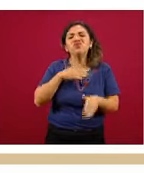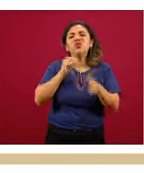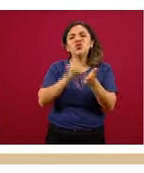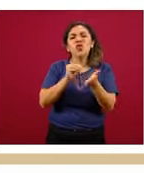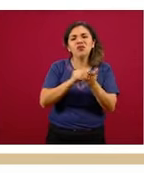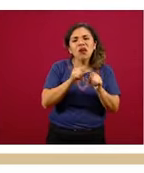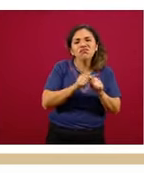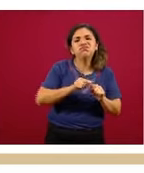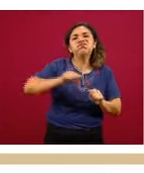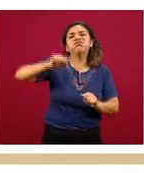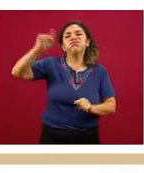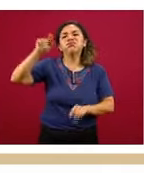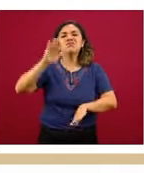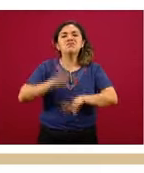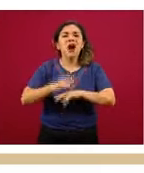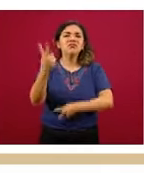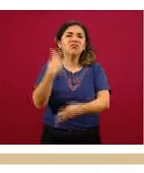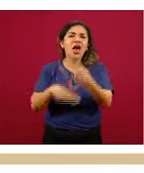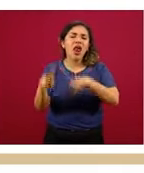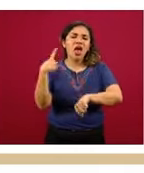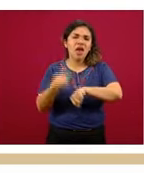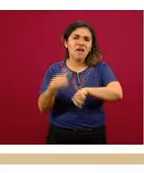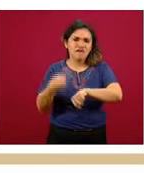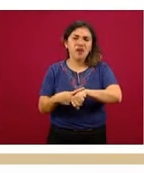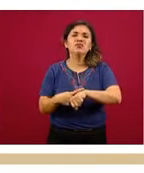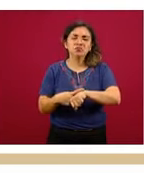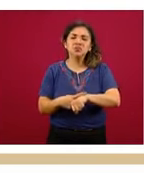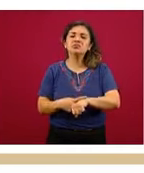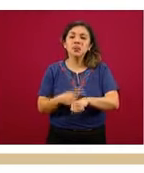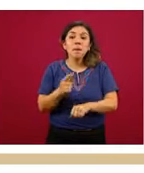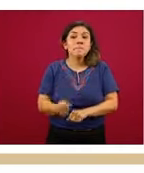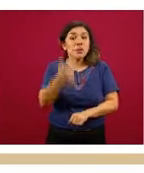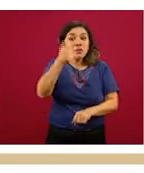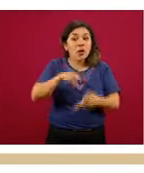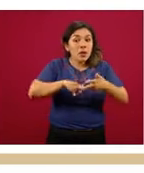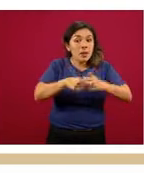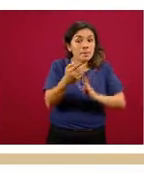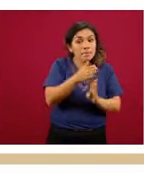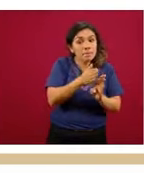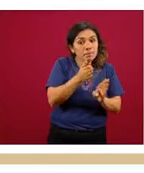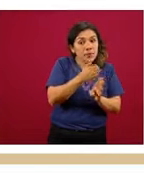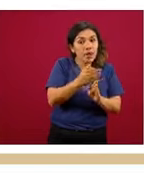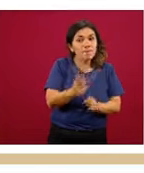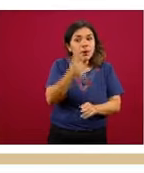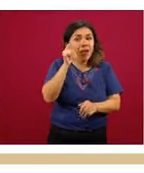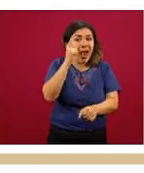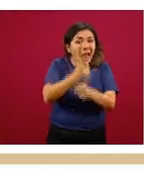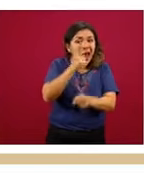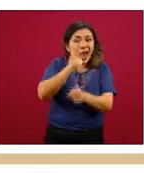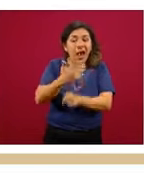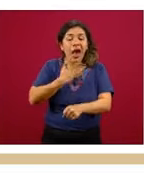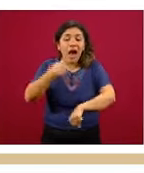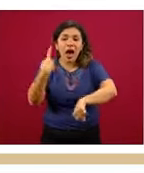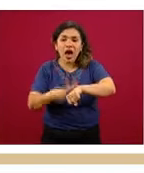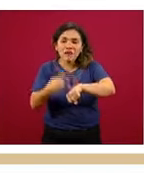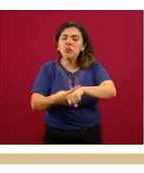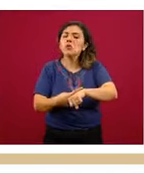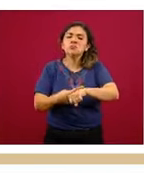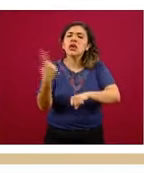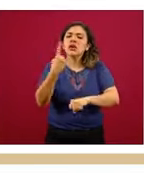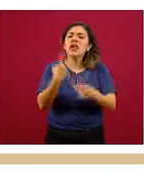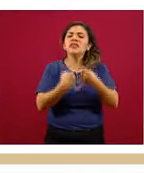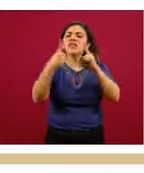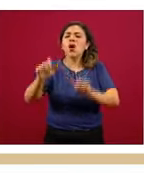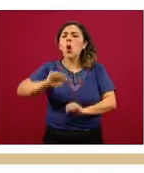ascendente clara que se mantuvo desde el inicio de sus primeros casos. A diferencia de